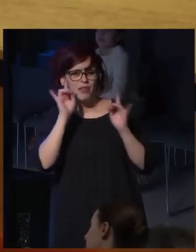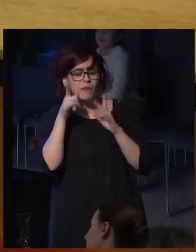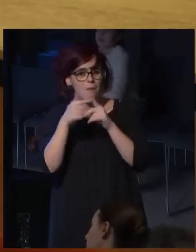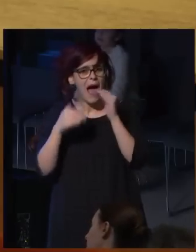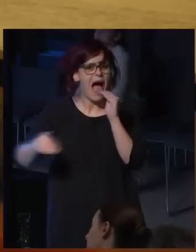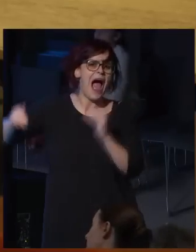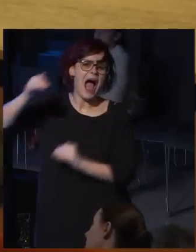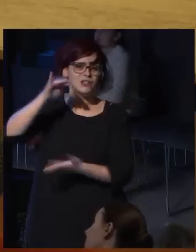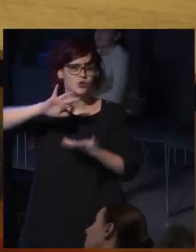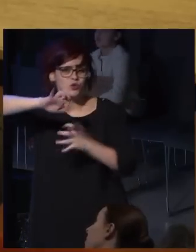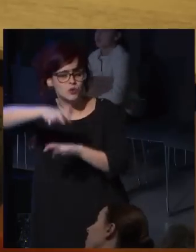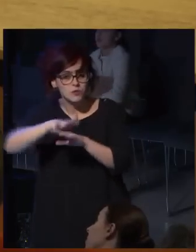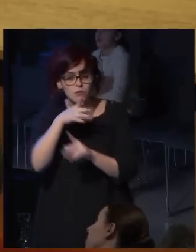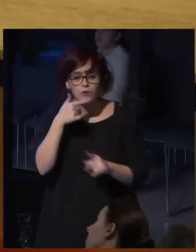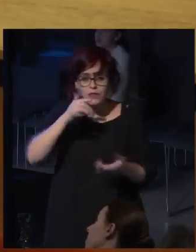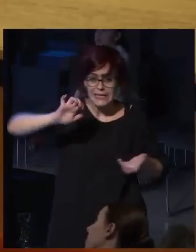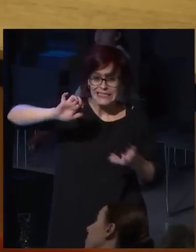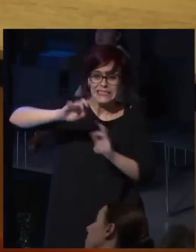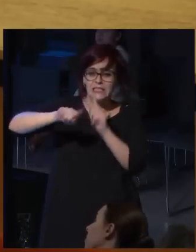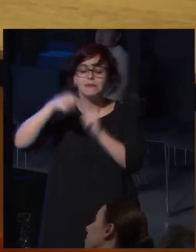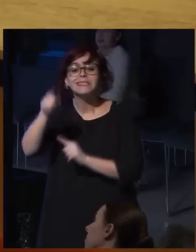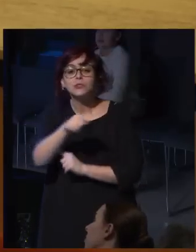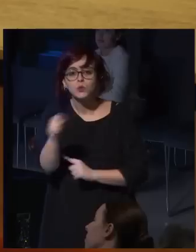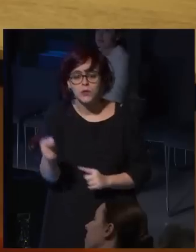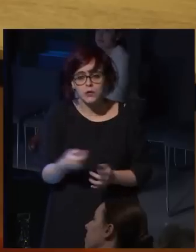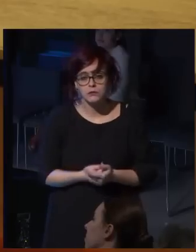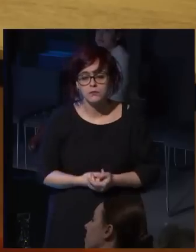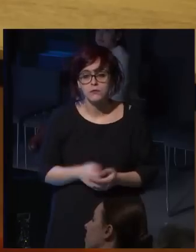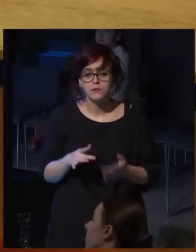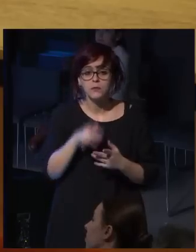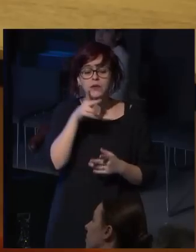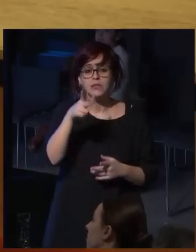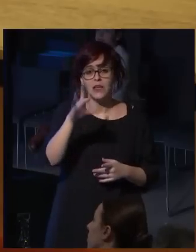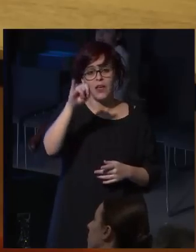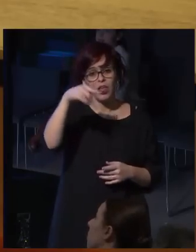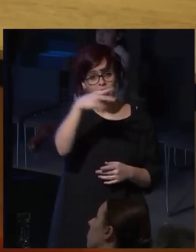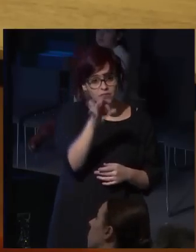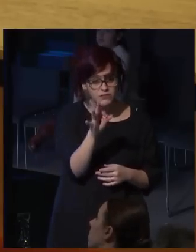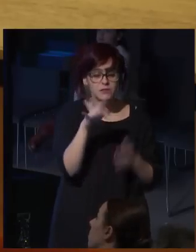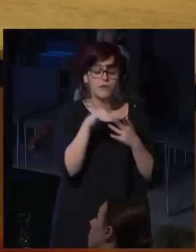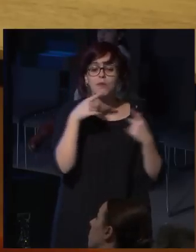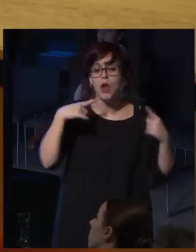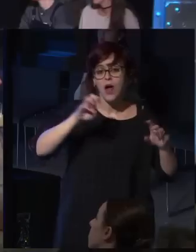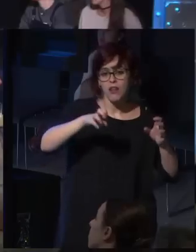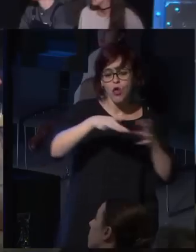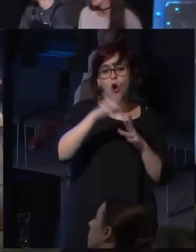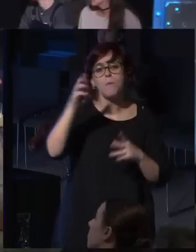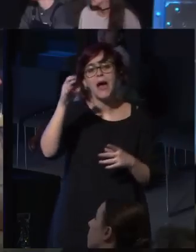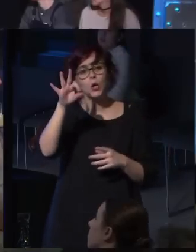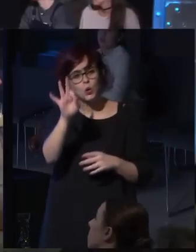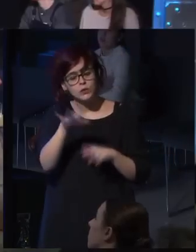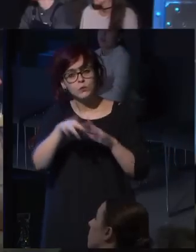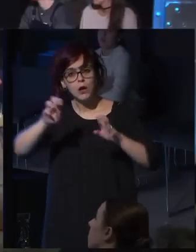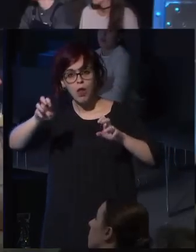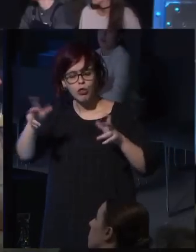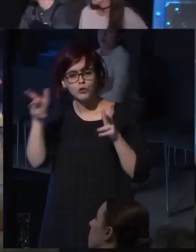más alto de lo que yo lo he grabado. Mira que yo ya lo he puesto alto. No sé si les ha pasado, pues yo que sé, a la Hinsa, al escucharse por la radio, algún disco que haya grabado Paco, de escucharse